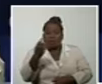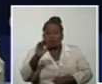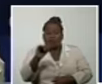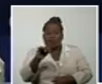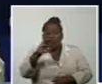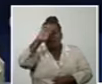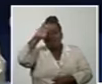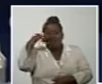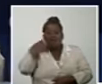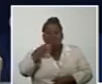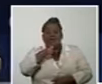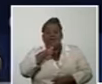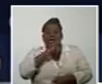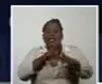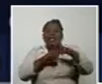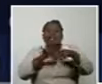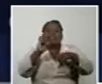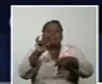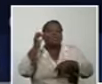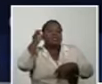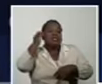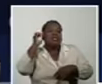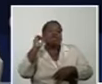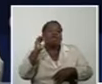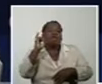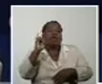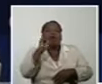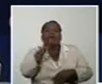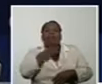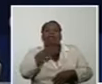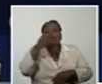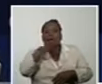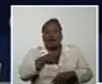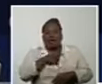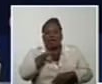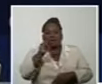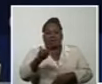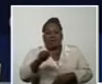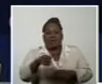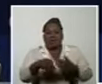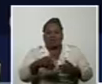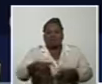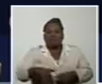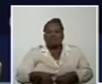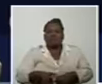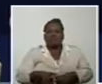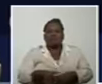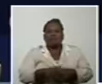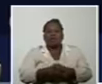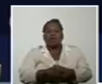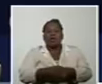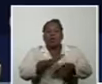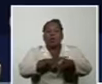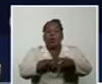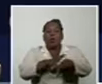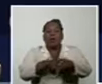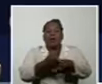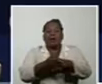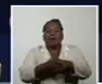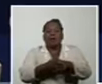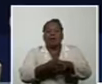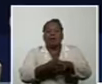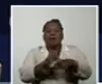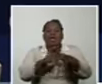tifoidea, que es una enfermedad de transmisión digestiva que se produce por un germen